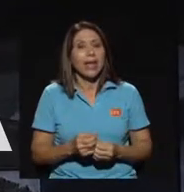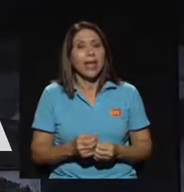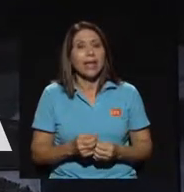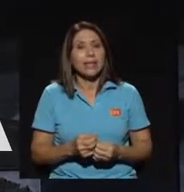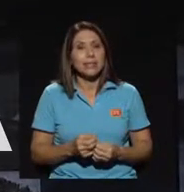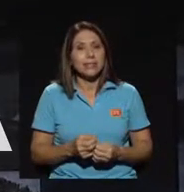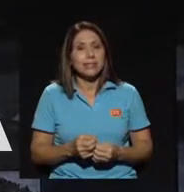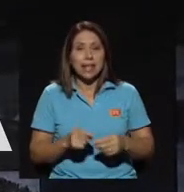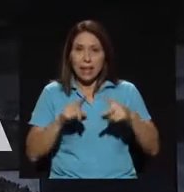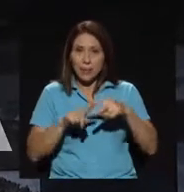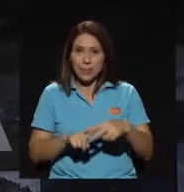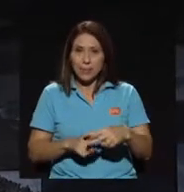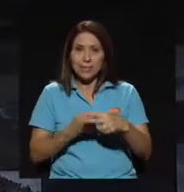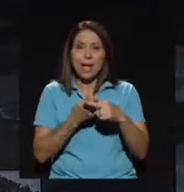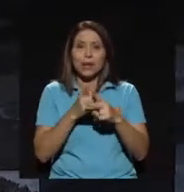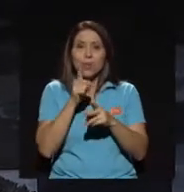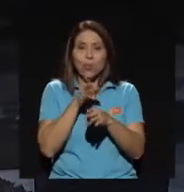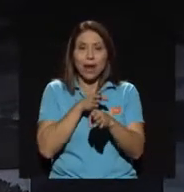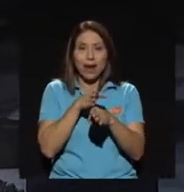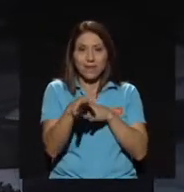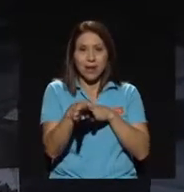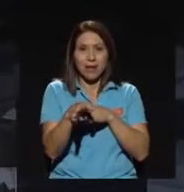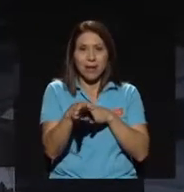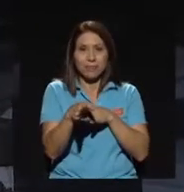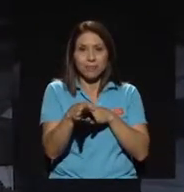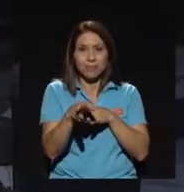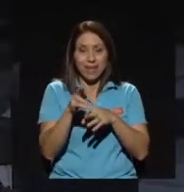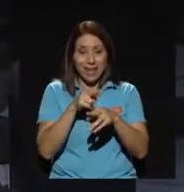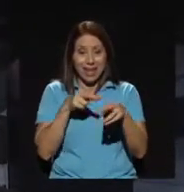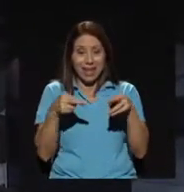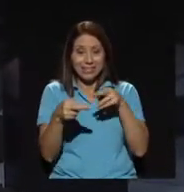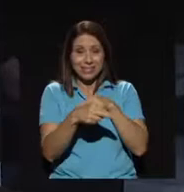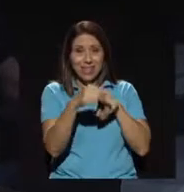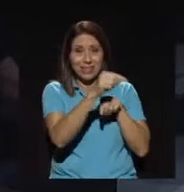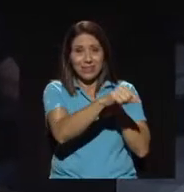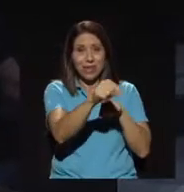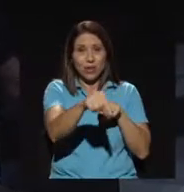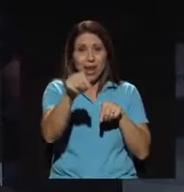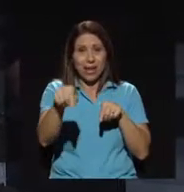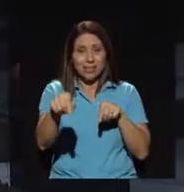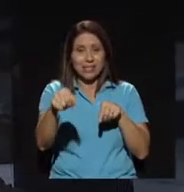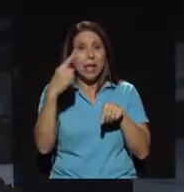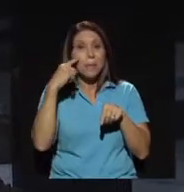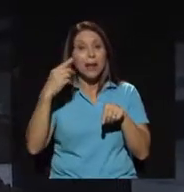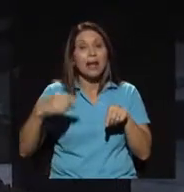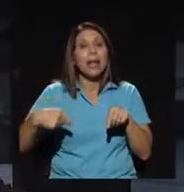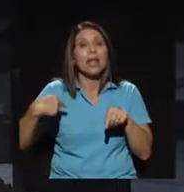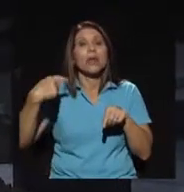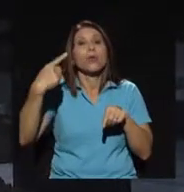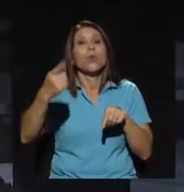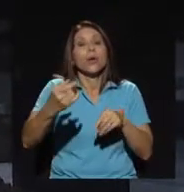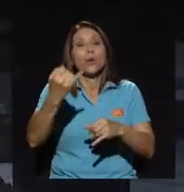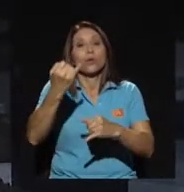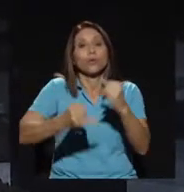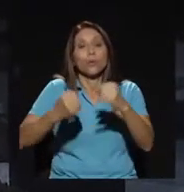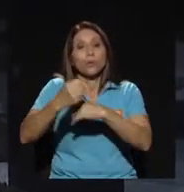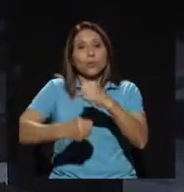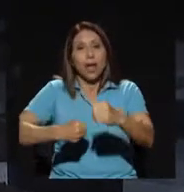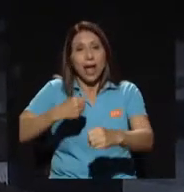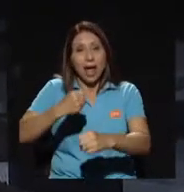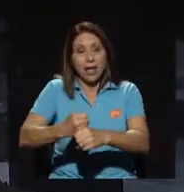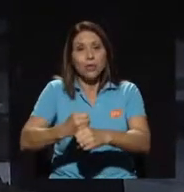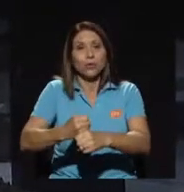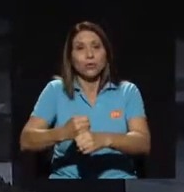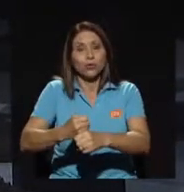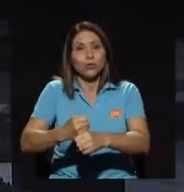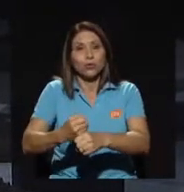es empezar una carrera en la sede regional uh-huh. para que luego en los últimos años lo terminen